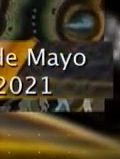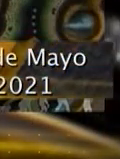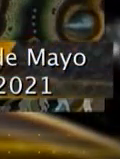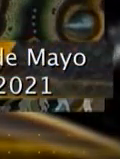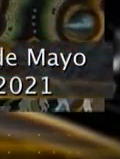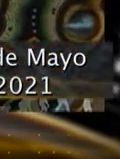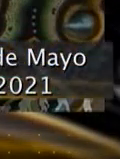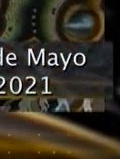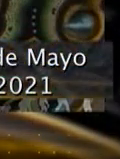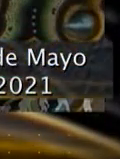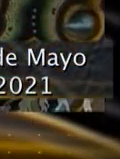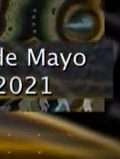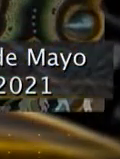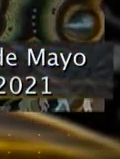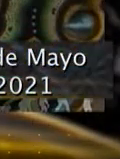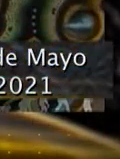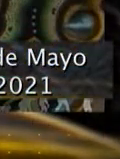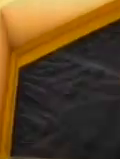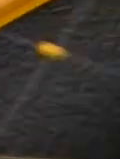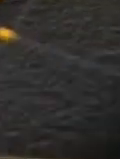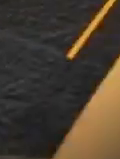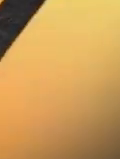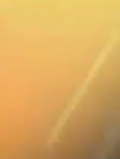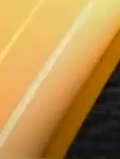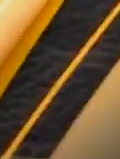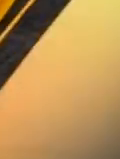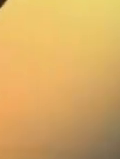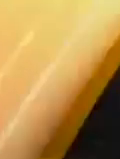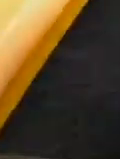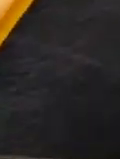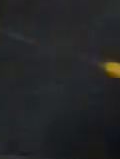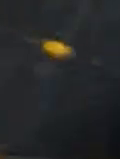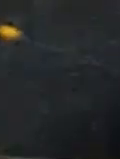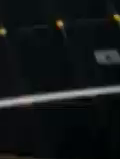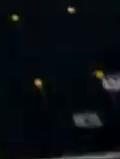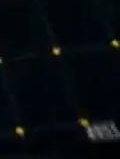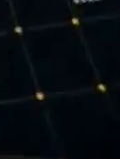Clavijero, trabajo de los artesanos huicholes.